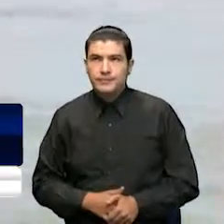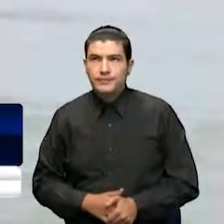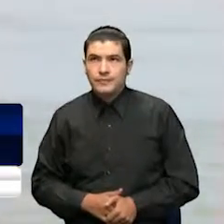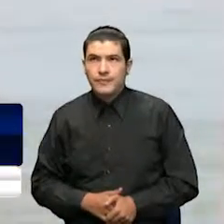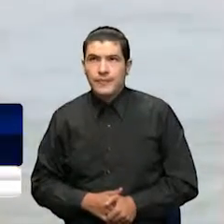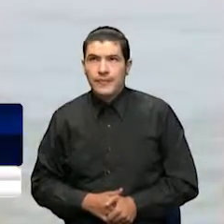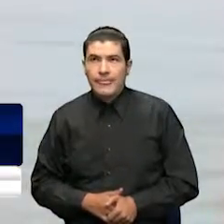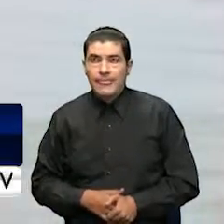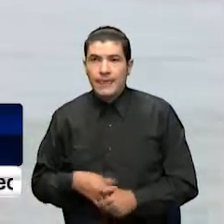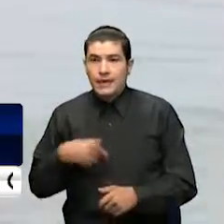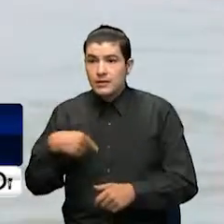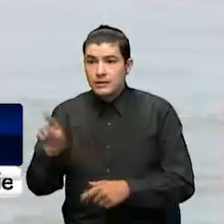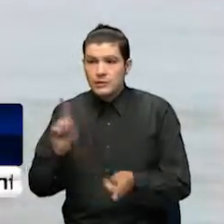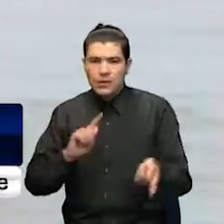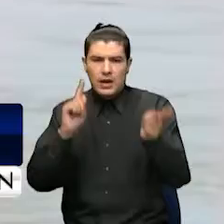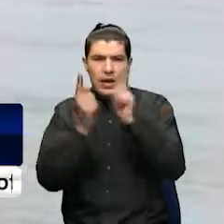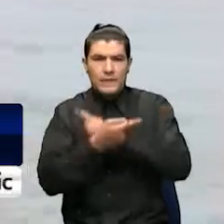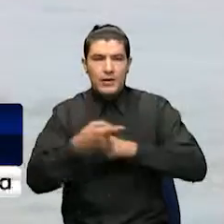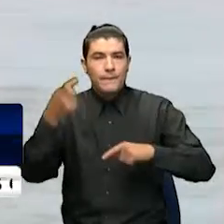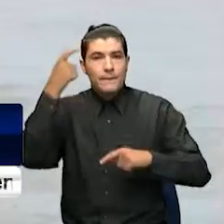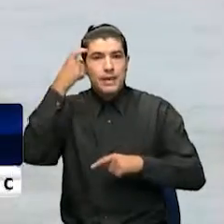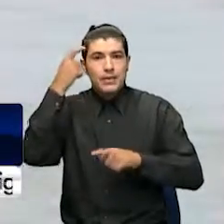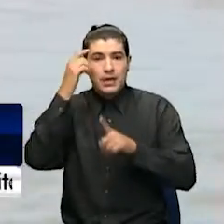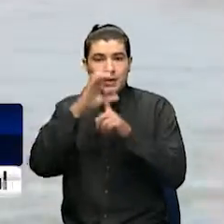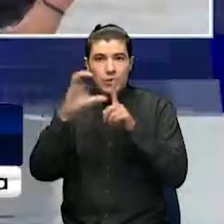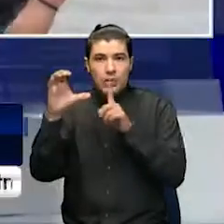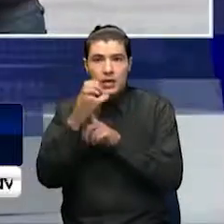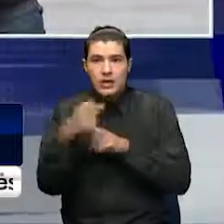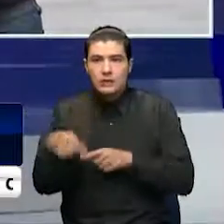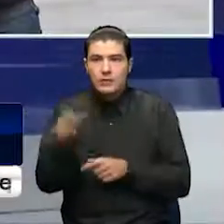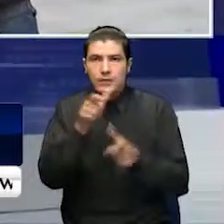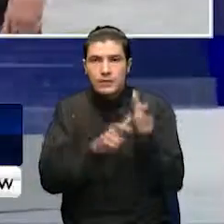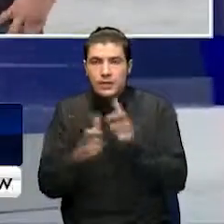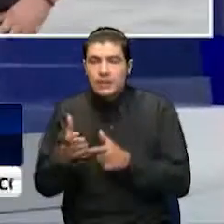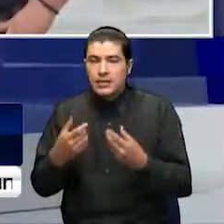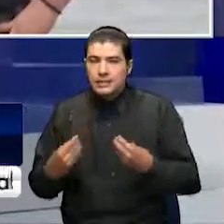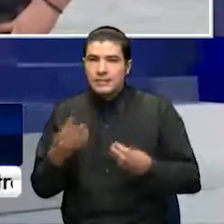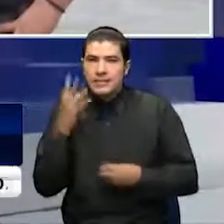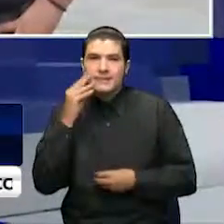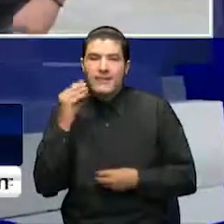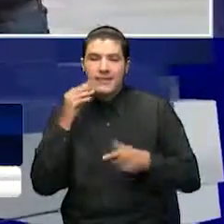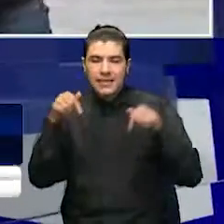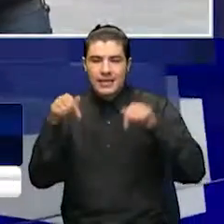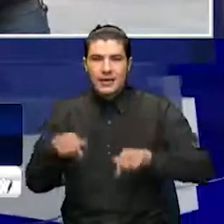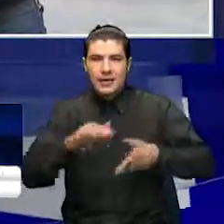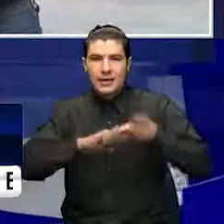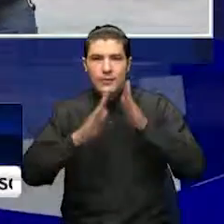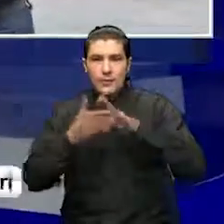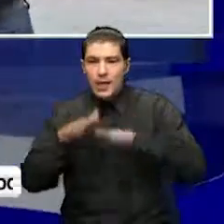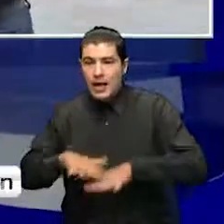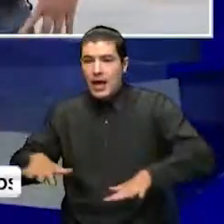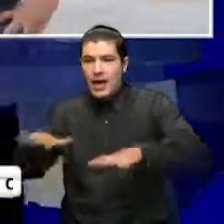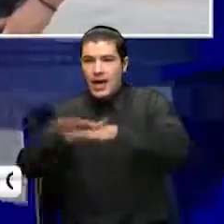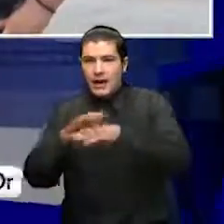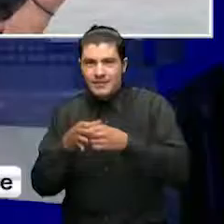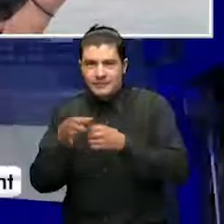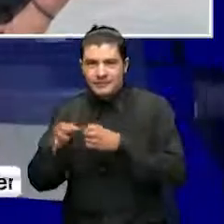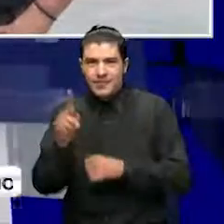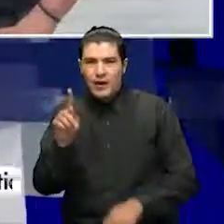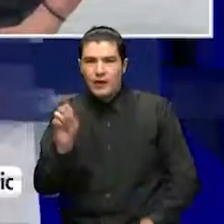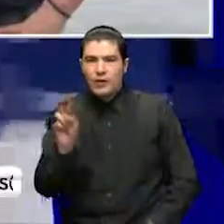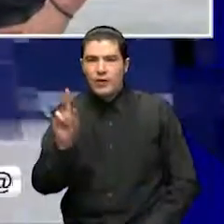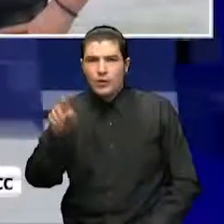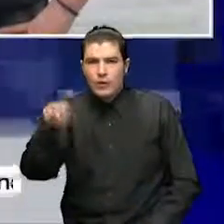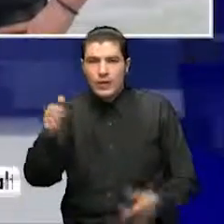Una transformación mental y cultural fueron lo que también vivieron estas comunidades del sector de La Fortuna y todo lo que tenía que ver con